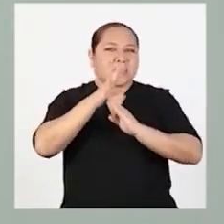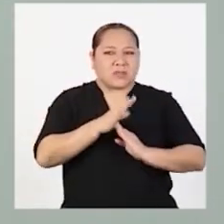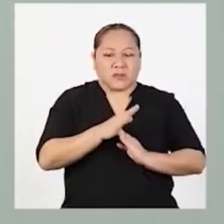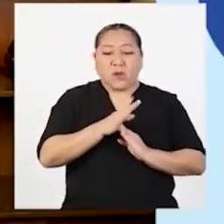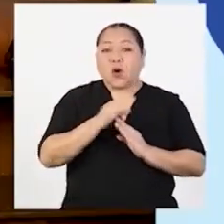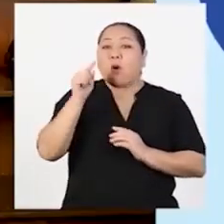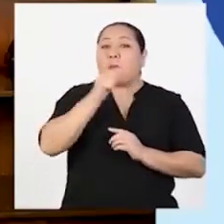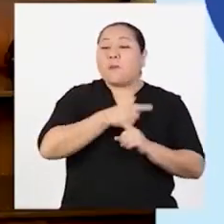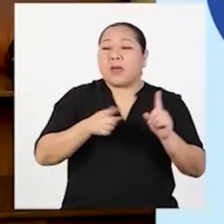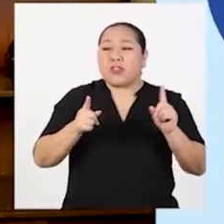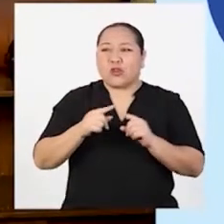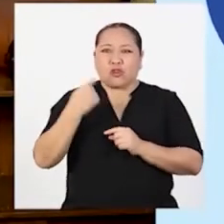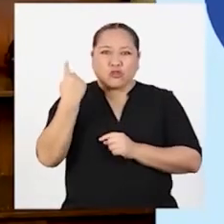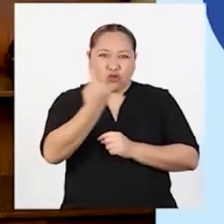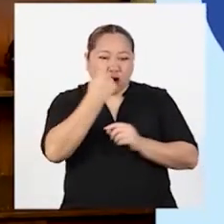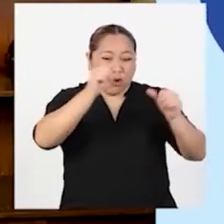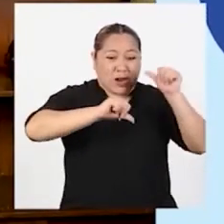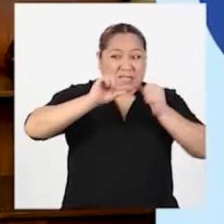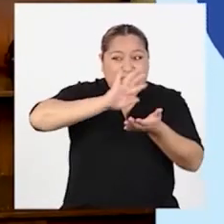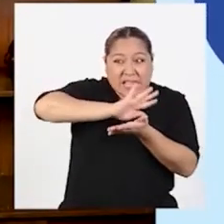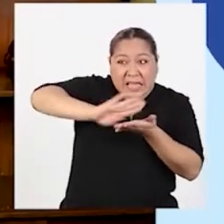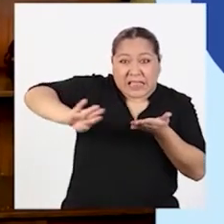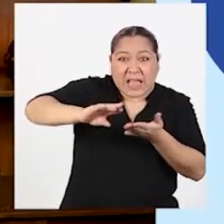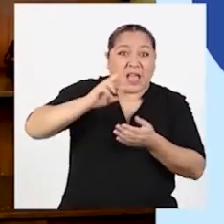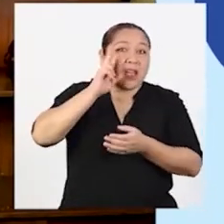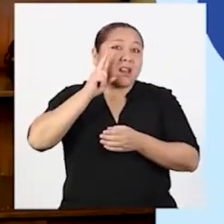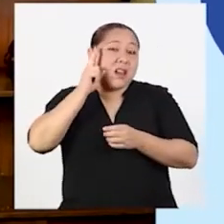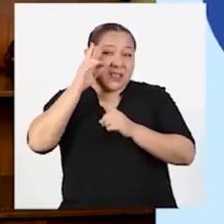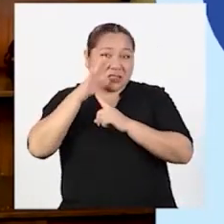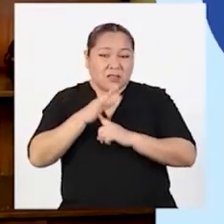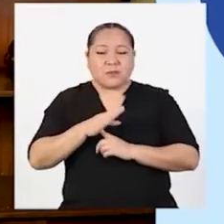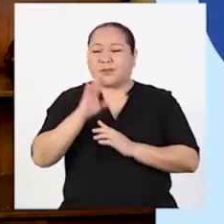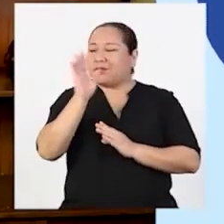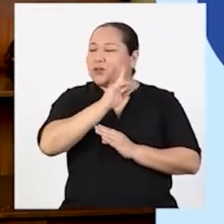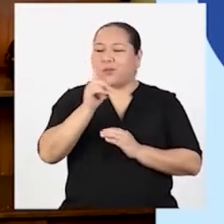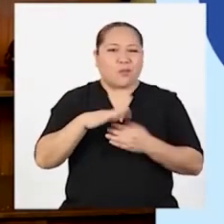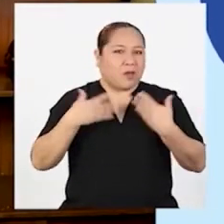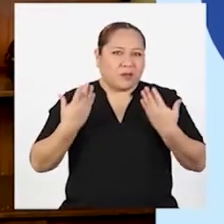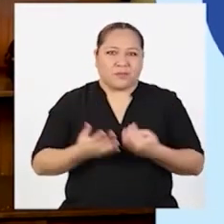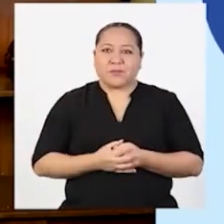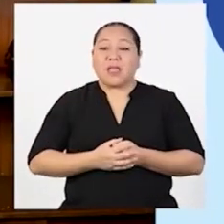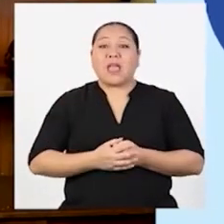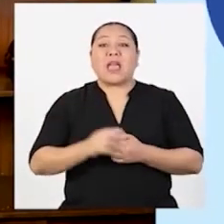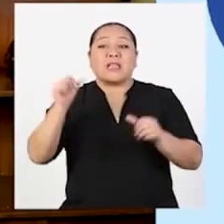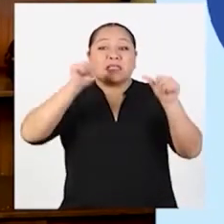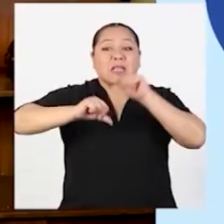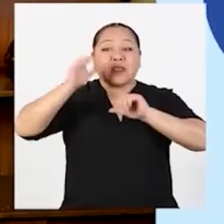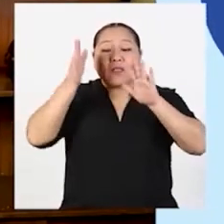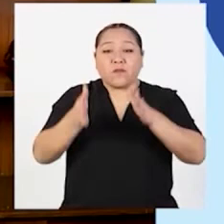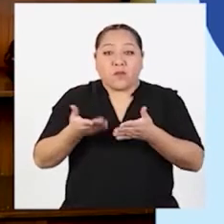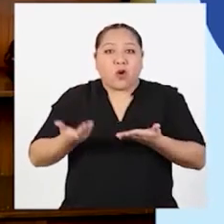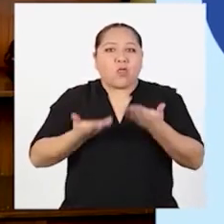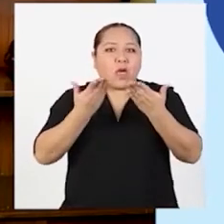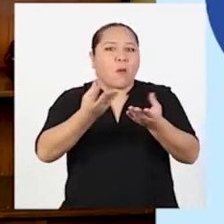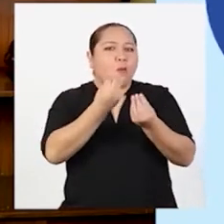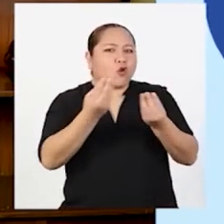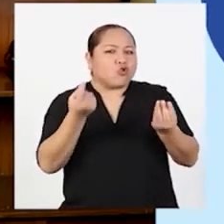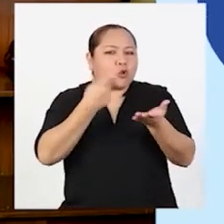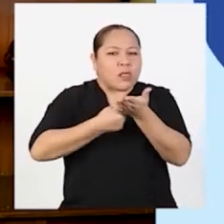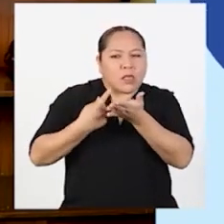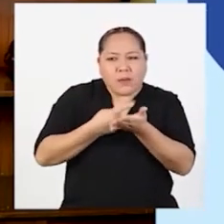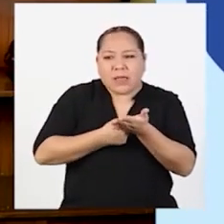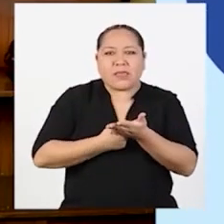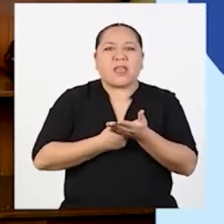racismo. Es así, lastimosamente, Romina. Hay aportes de la ciencia en el tema del racismo, pero el racismo es